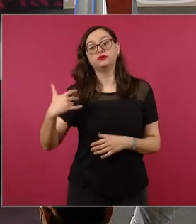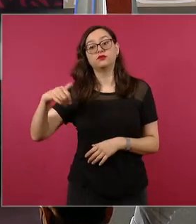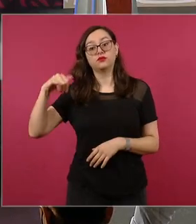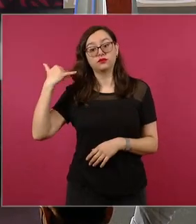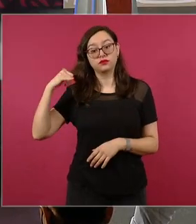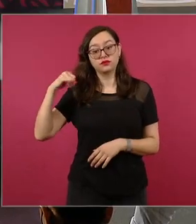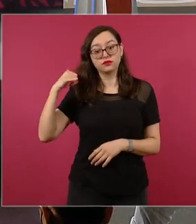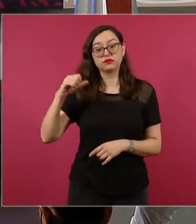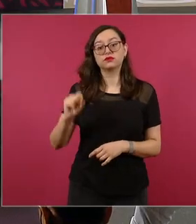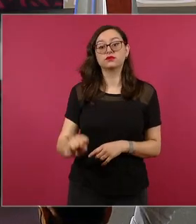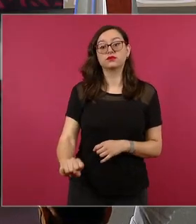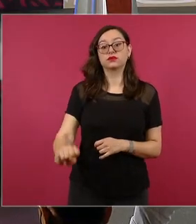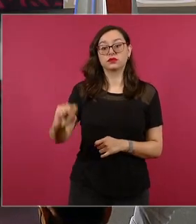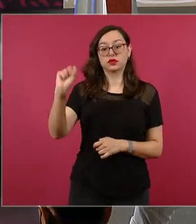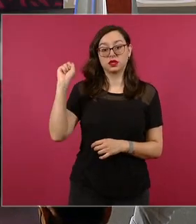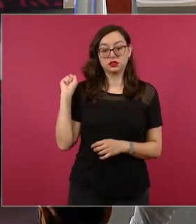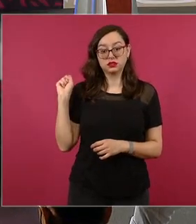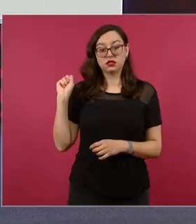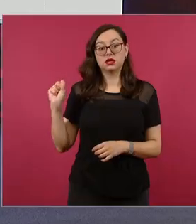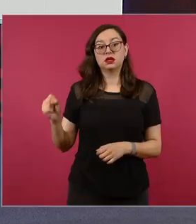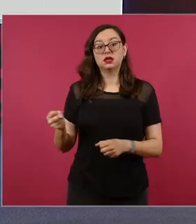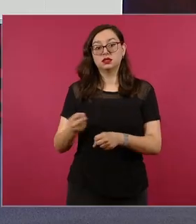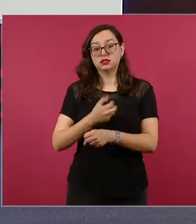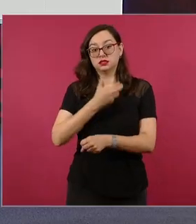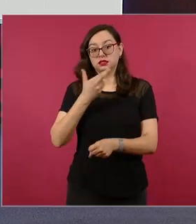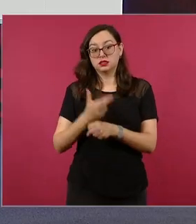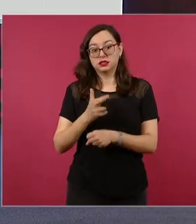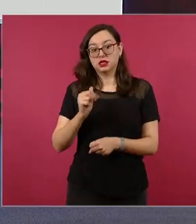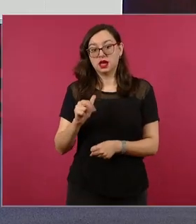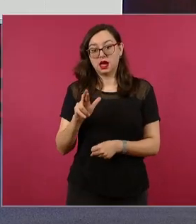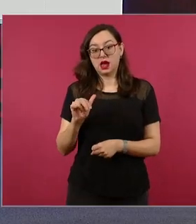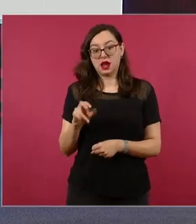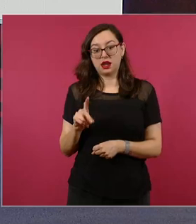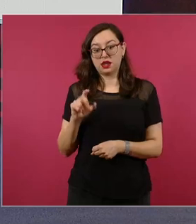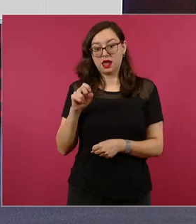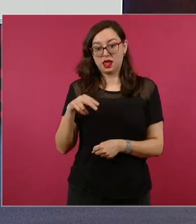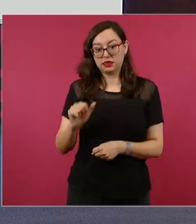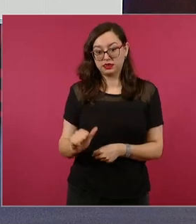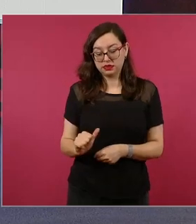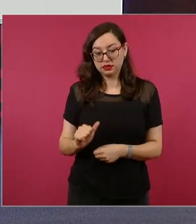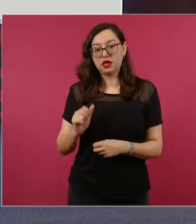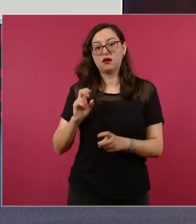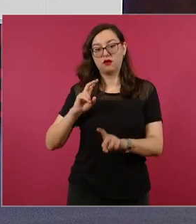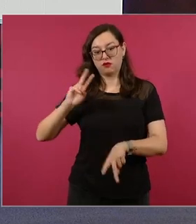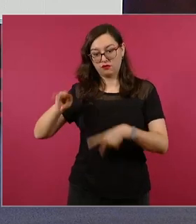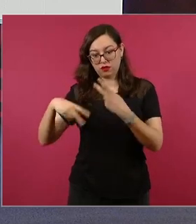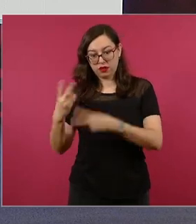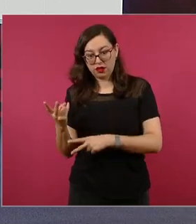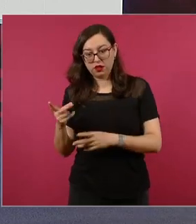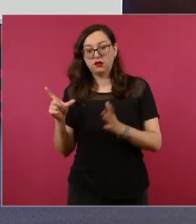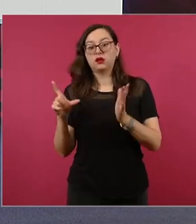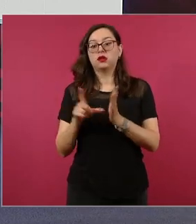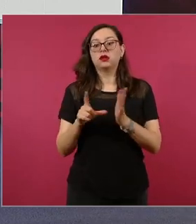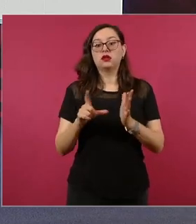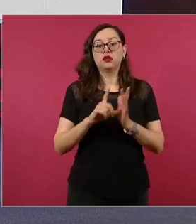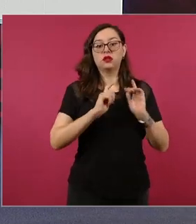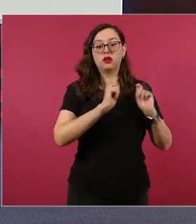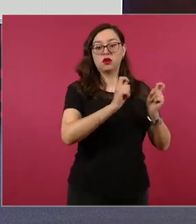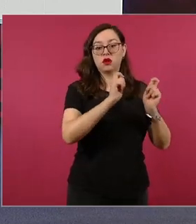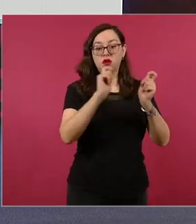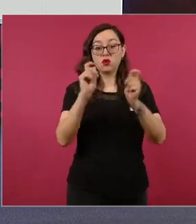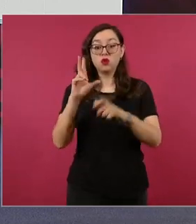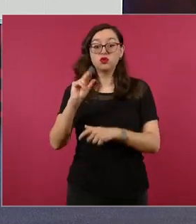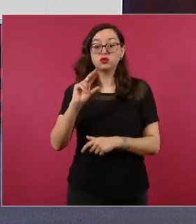estuvo el sábado antepasado la secretaria Ariadna Montiel, el doctor Manuel Cervantes, entregando las primeras